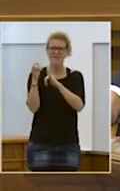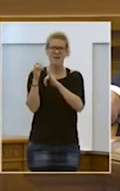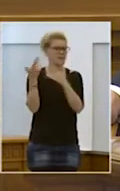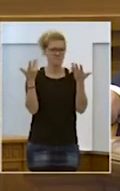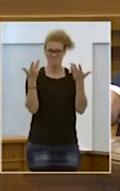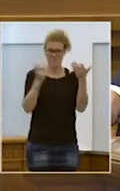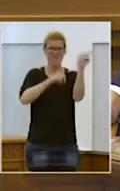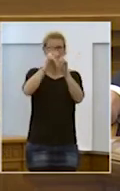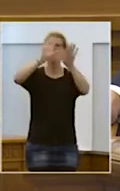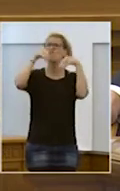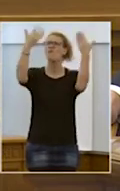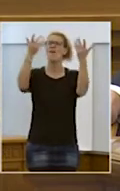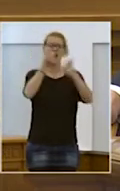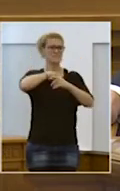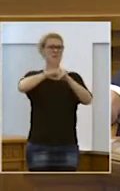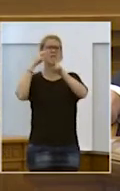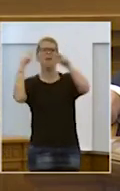donde gobiernan, como en todos los que tienen representación.